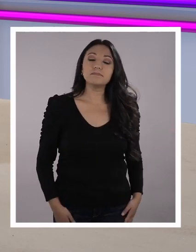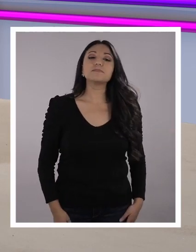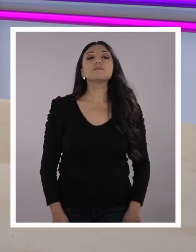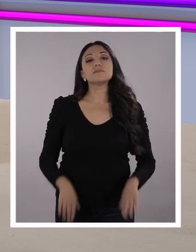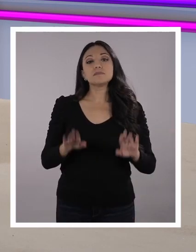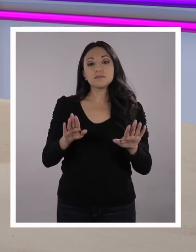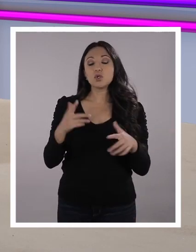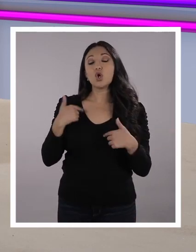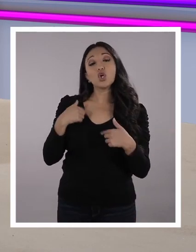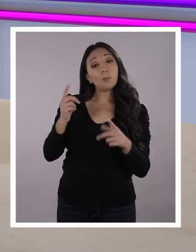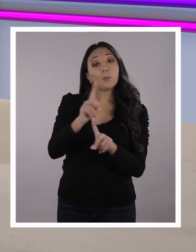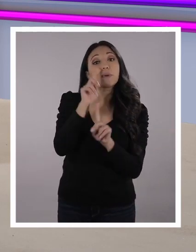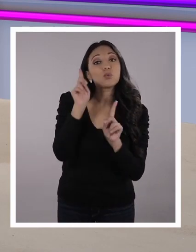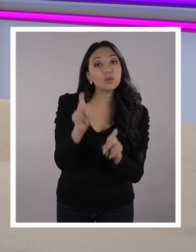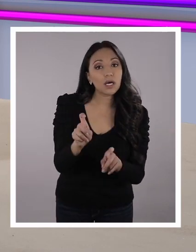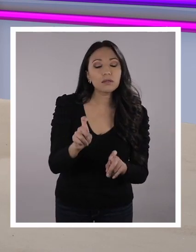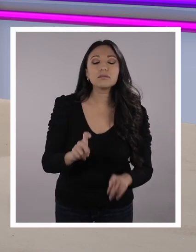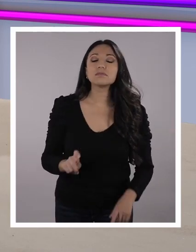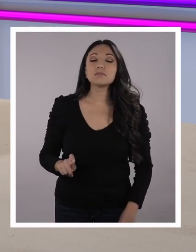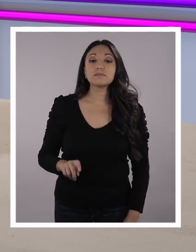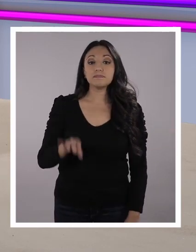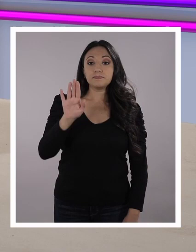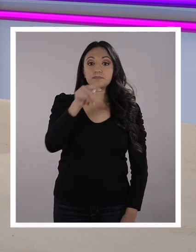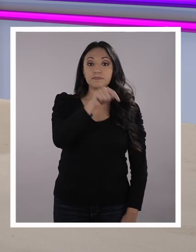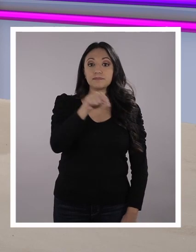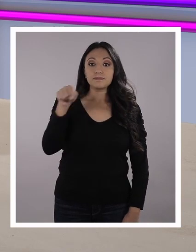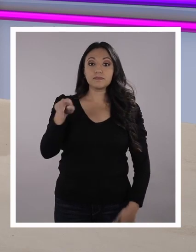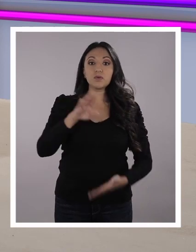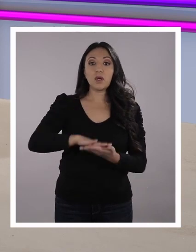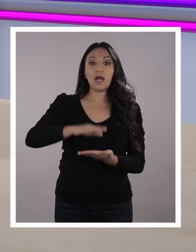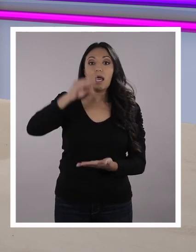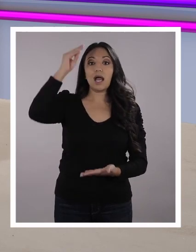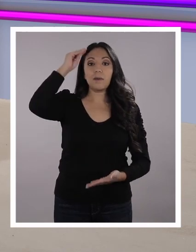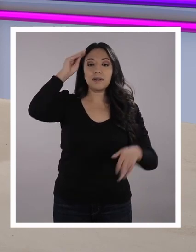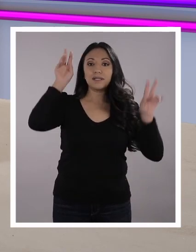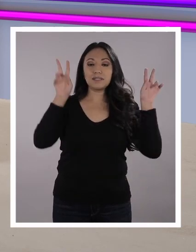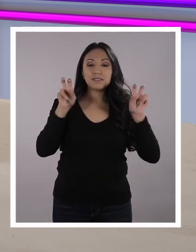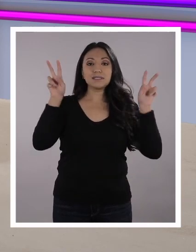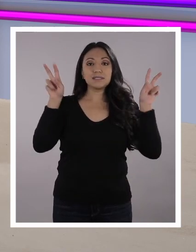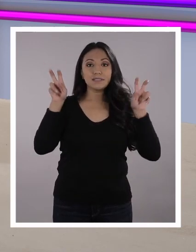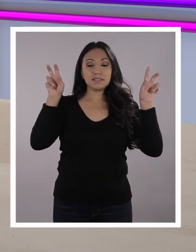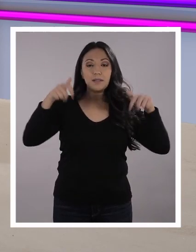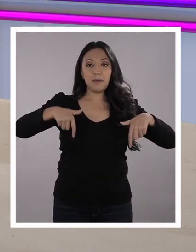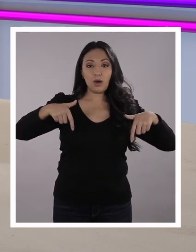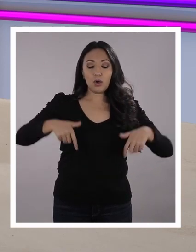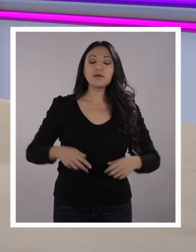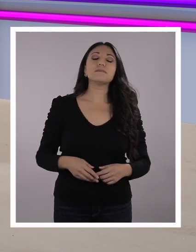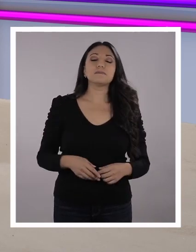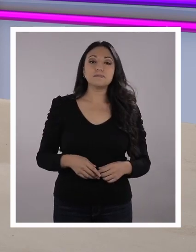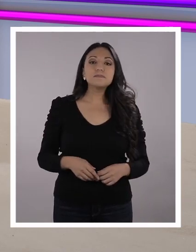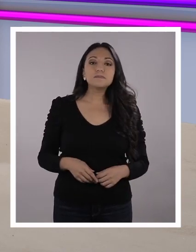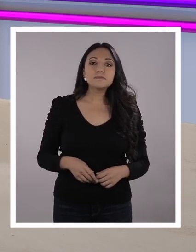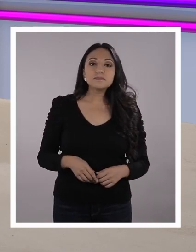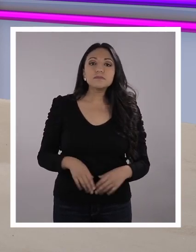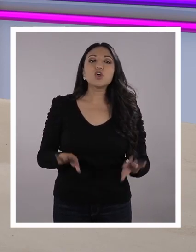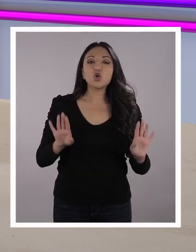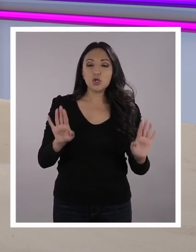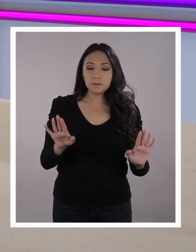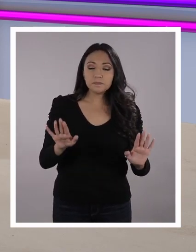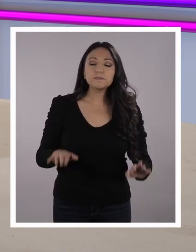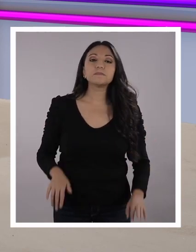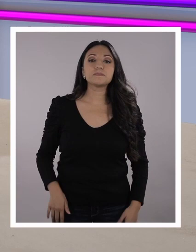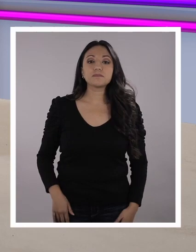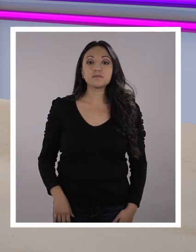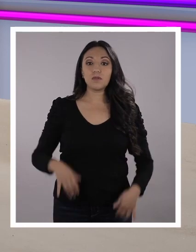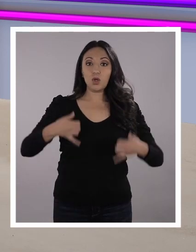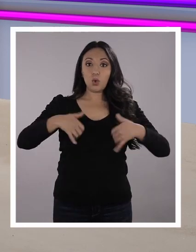juego. Te hacía esta pregunta, Santi, porque quiero invitarles a conectarnos con el tema del día de hoy. A ver, ¿cómo lo vamos a